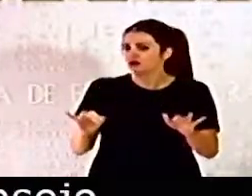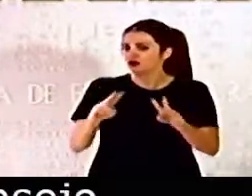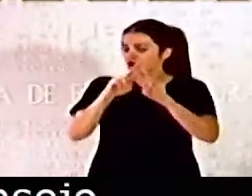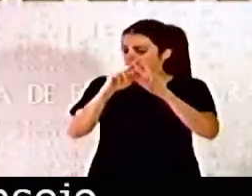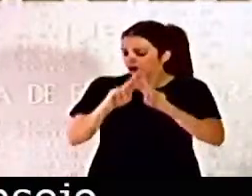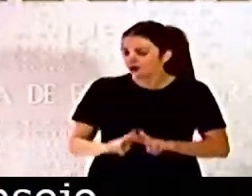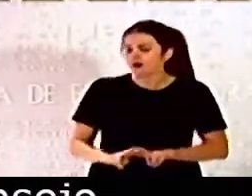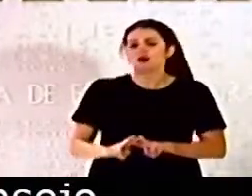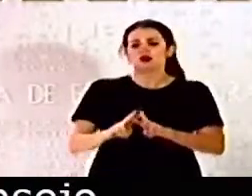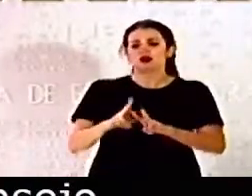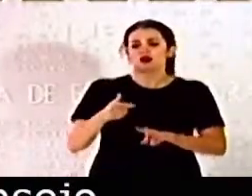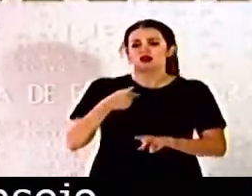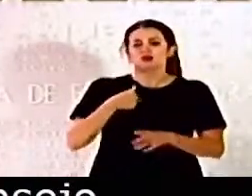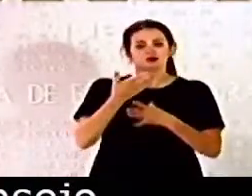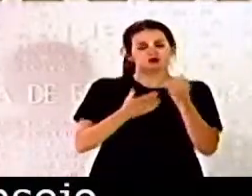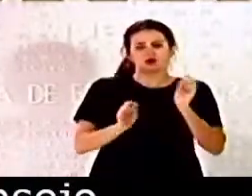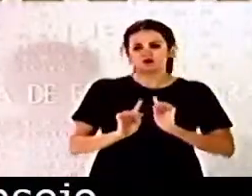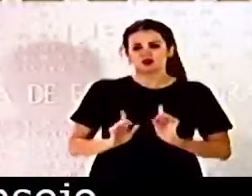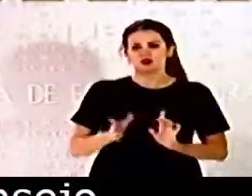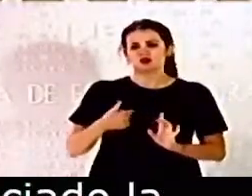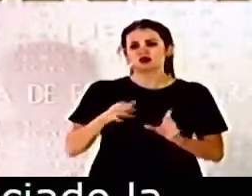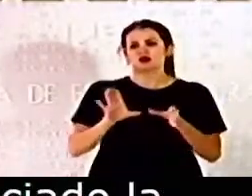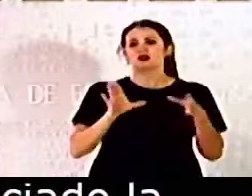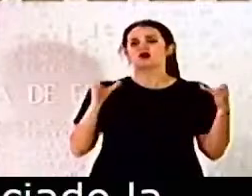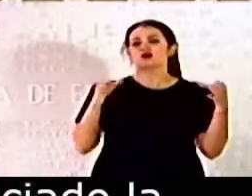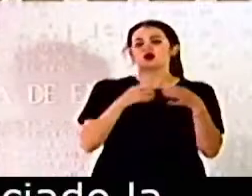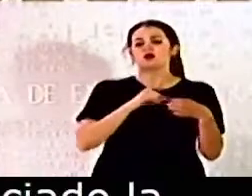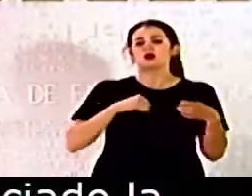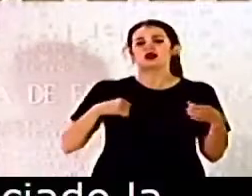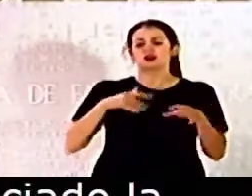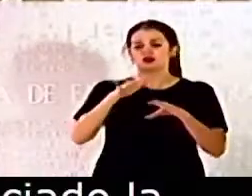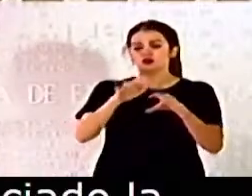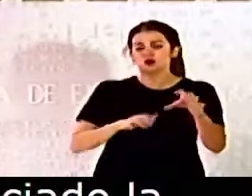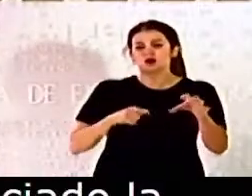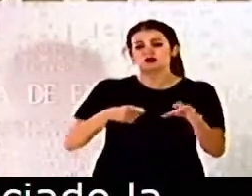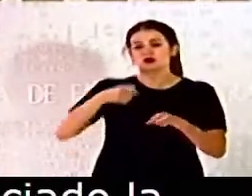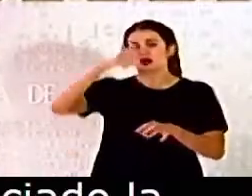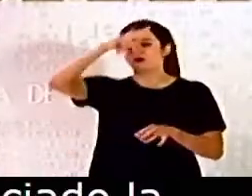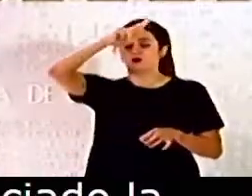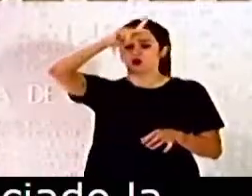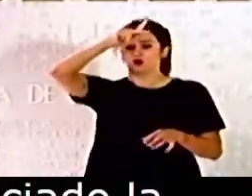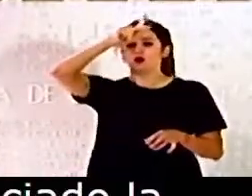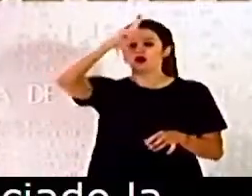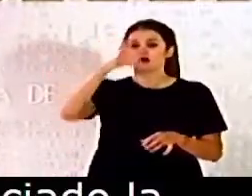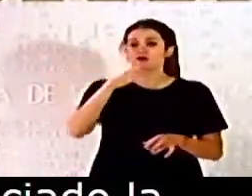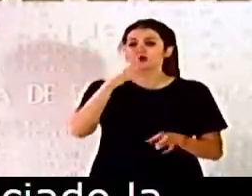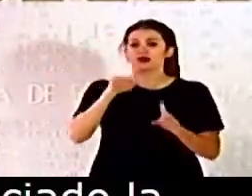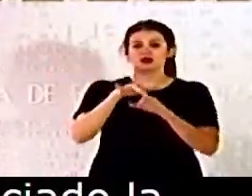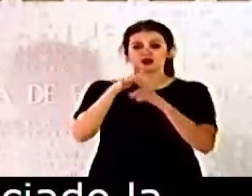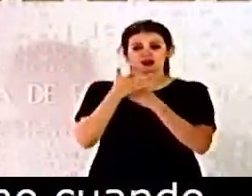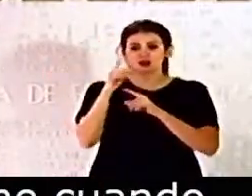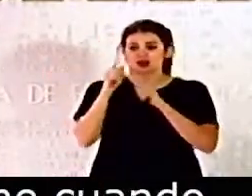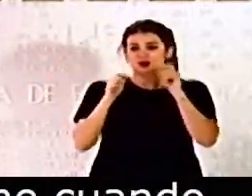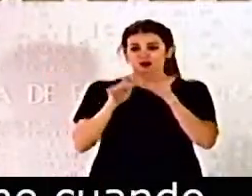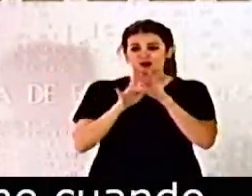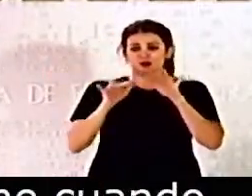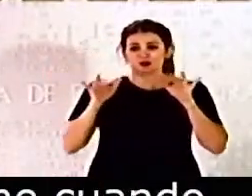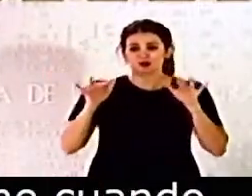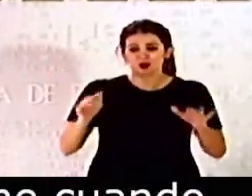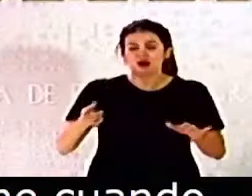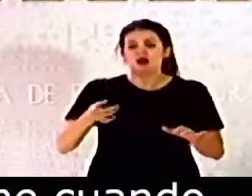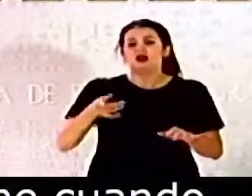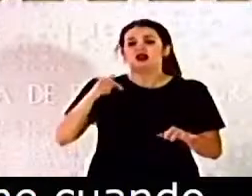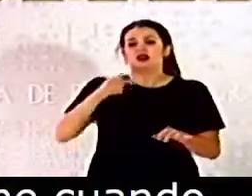No creo equivocarme cuando digo que la mayoría de las comunidades autónomas estamos con una gran preocupación por la situación epidemiológica que vive nuestro